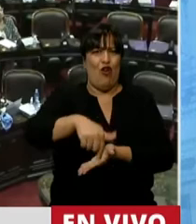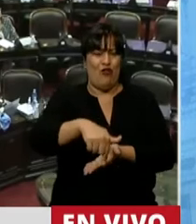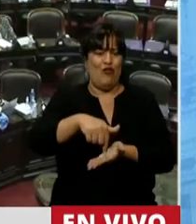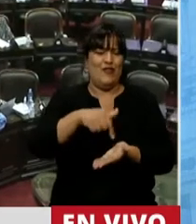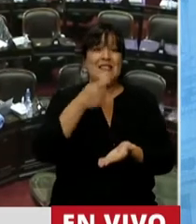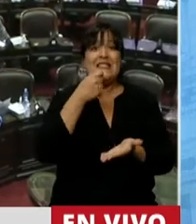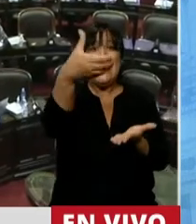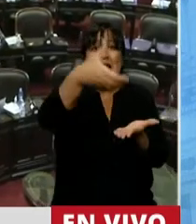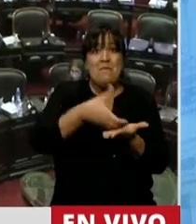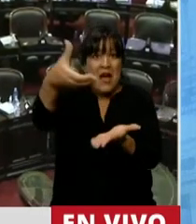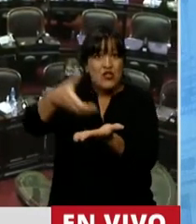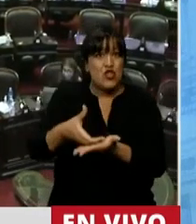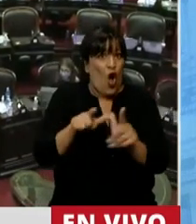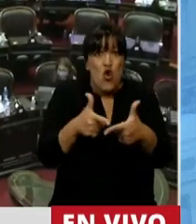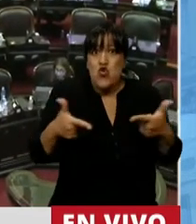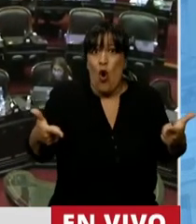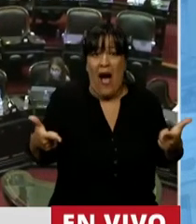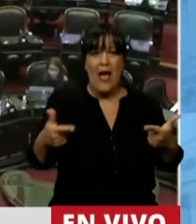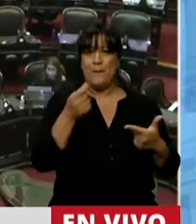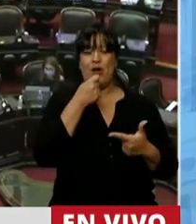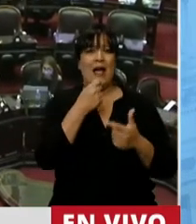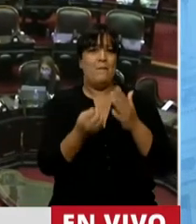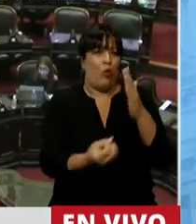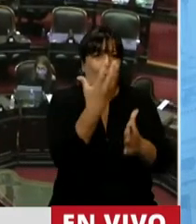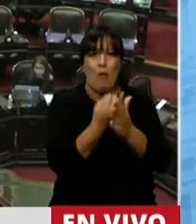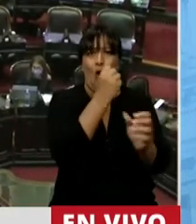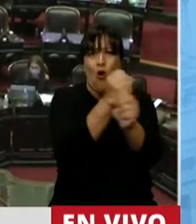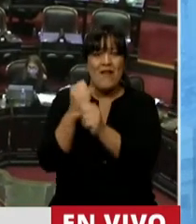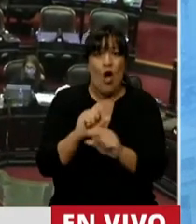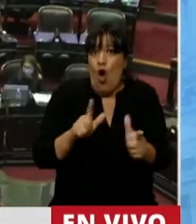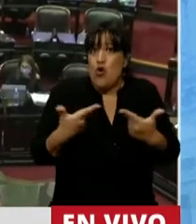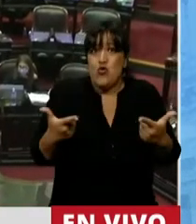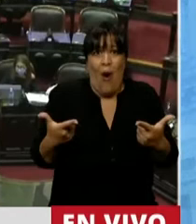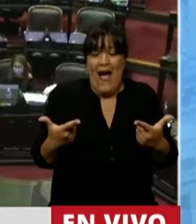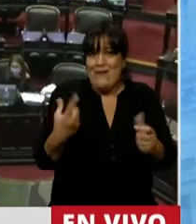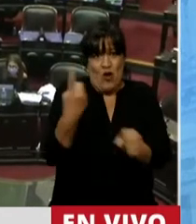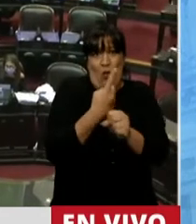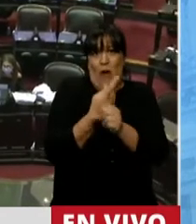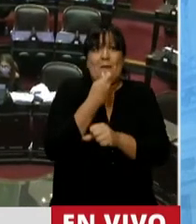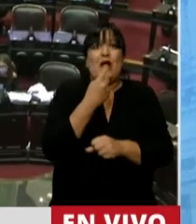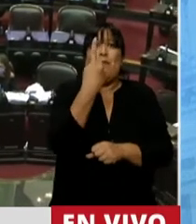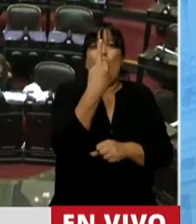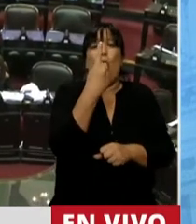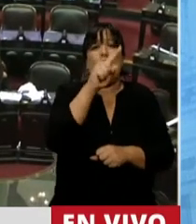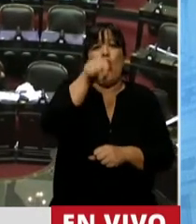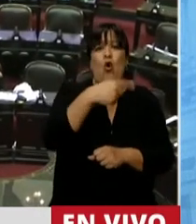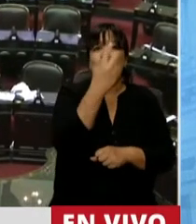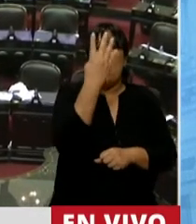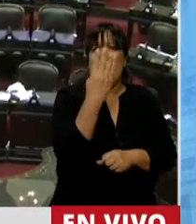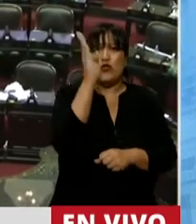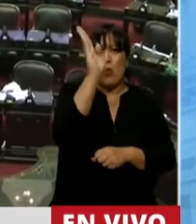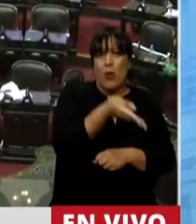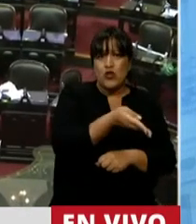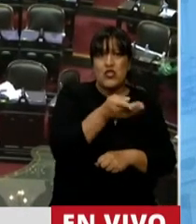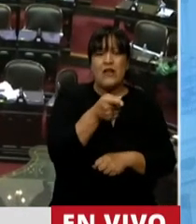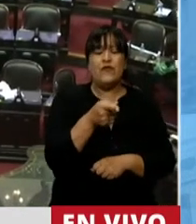no hay inversión en la Argentina, no hay creación de empleo, no podemos pasar del 1,4 en relación